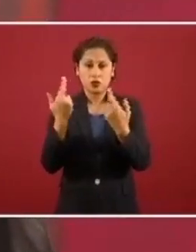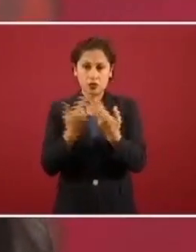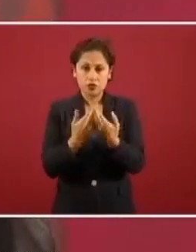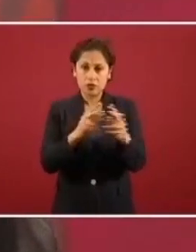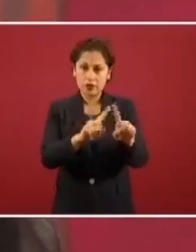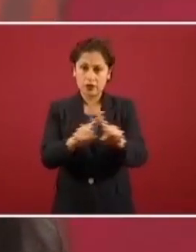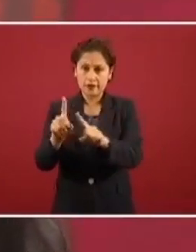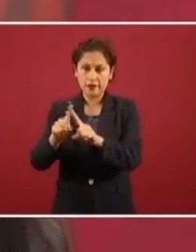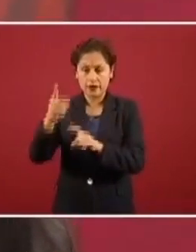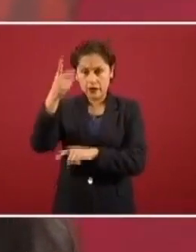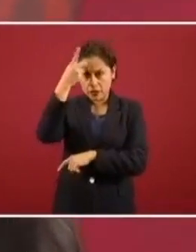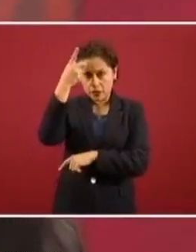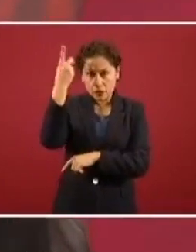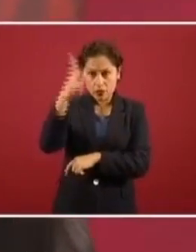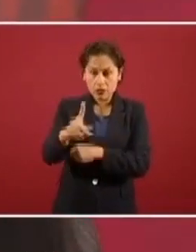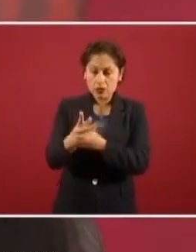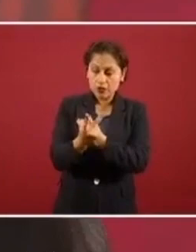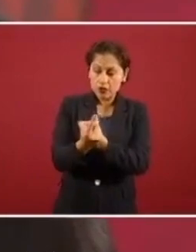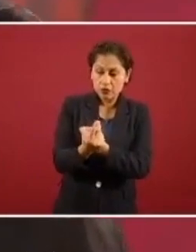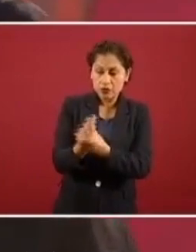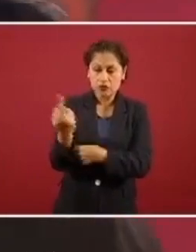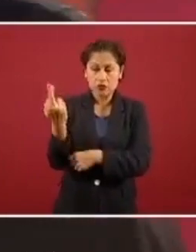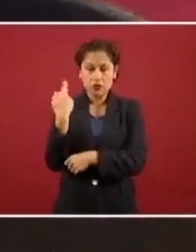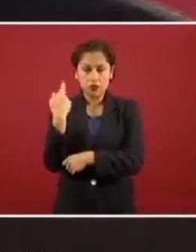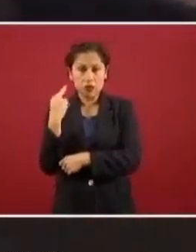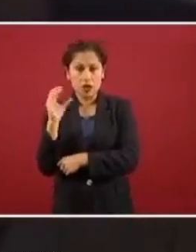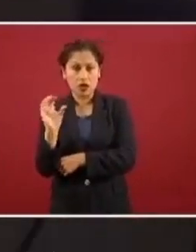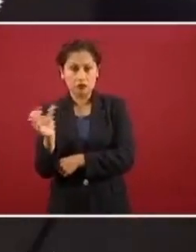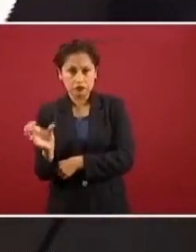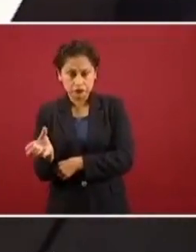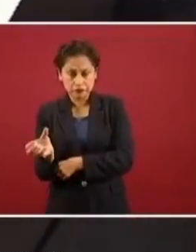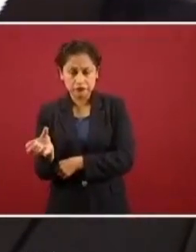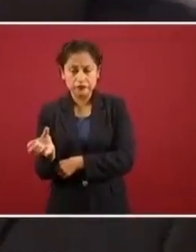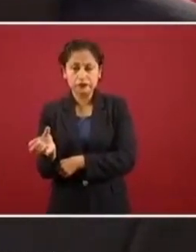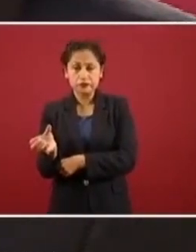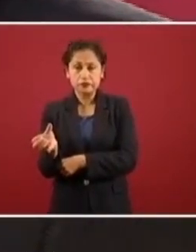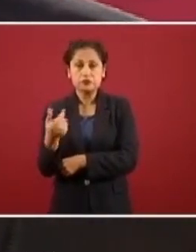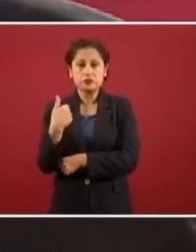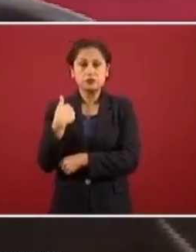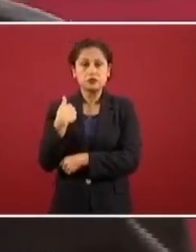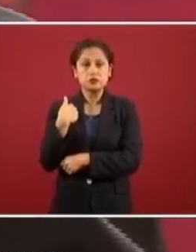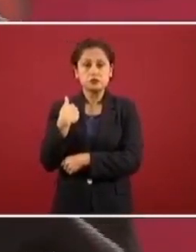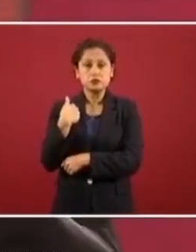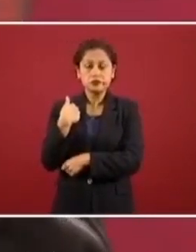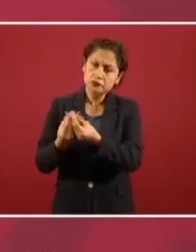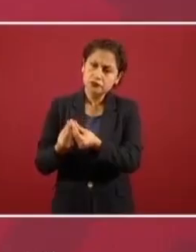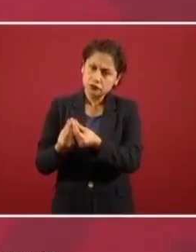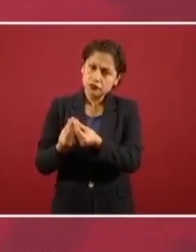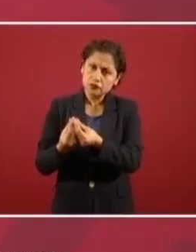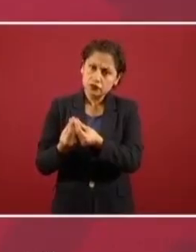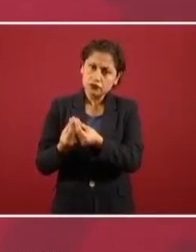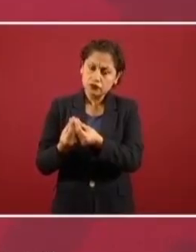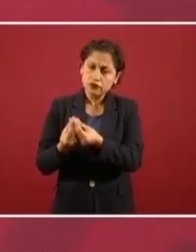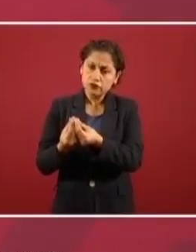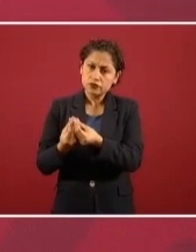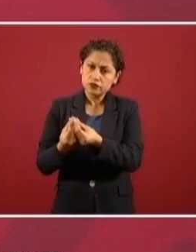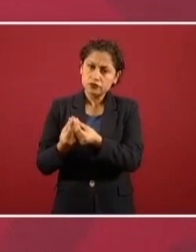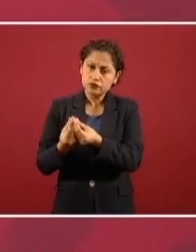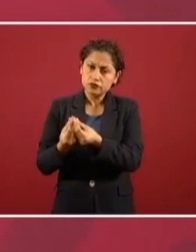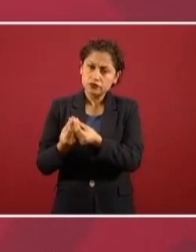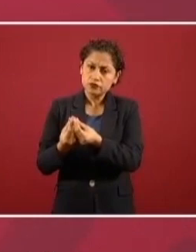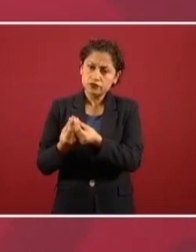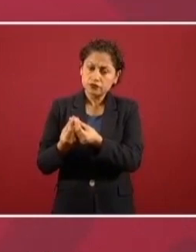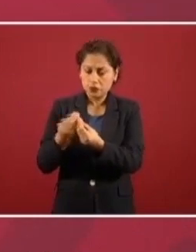televisión, y les ofrecí que íbamos a analizar la